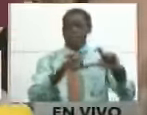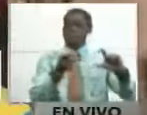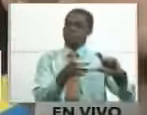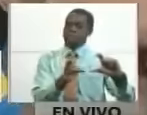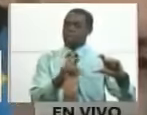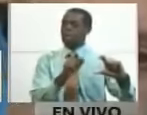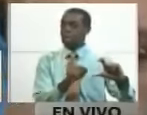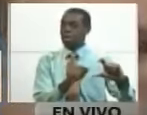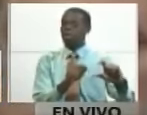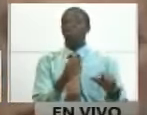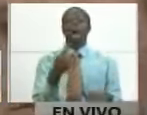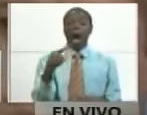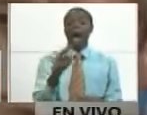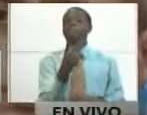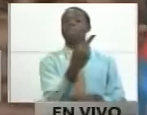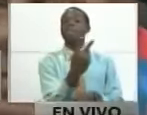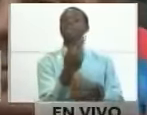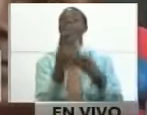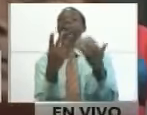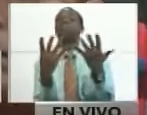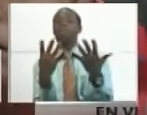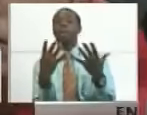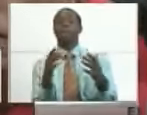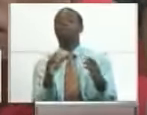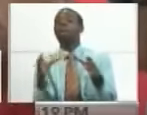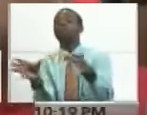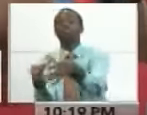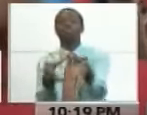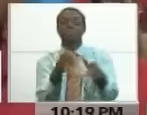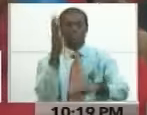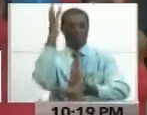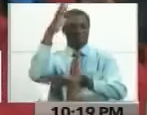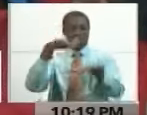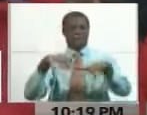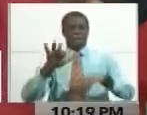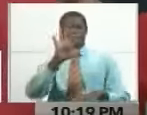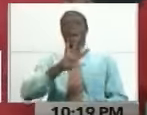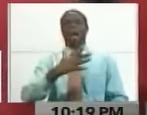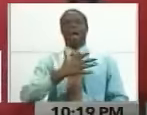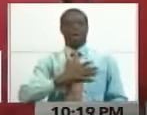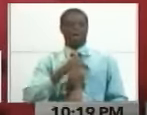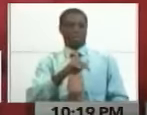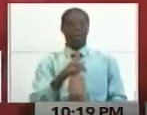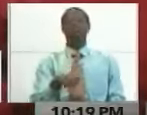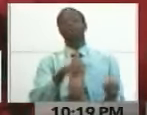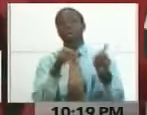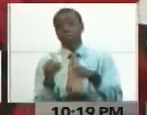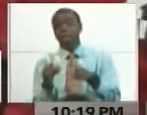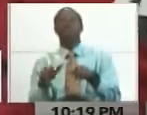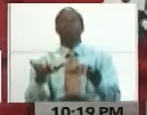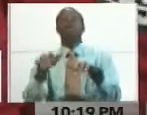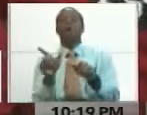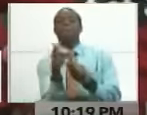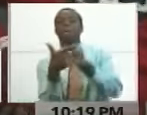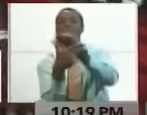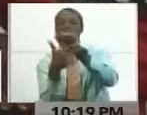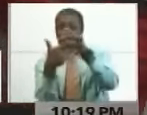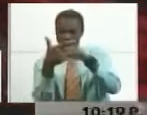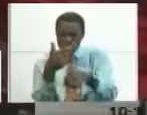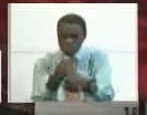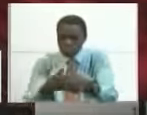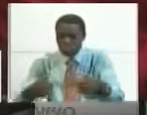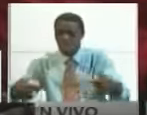29 movimientos del Congreso de la Patria, la UVC y los CLP del PSUV, el Gran Polo